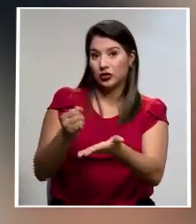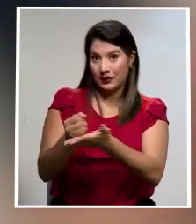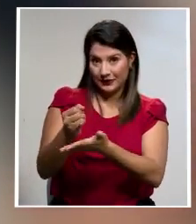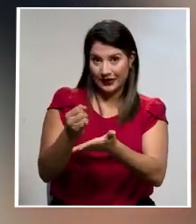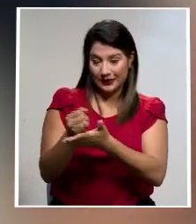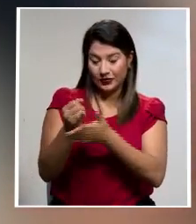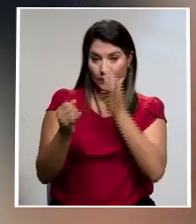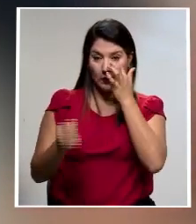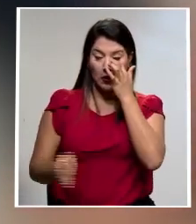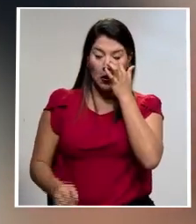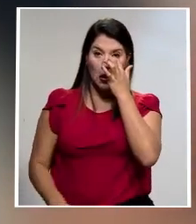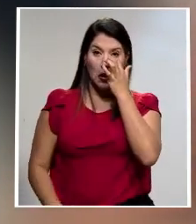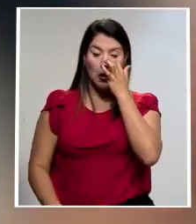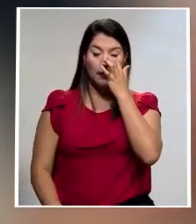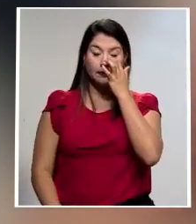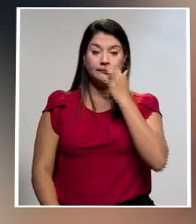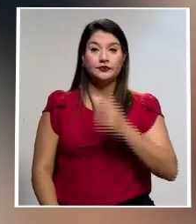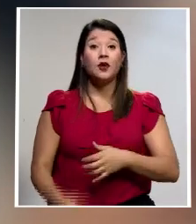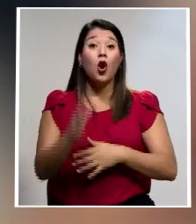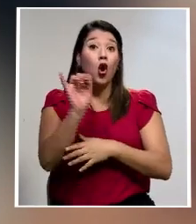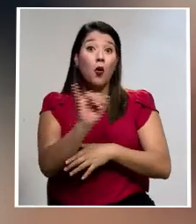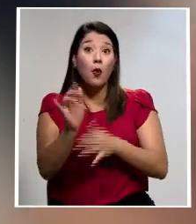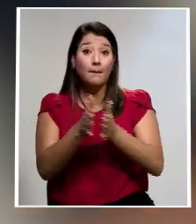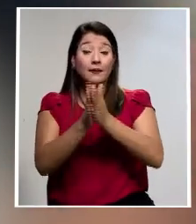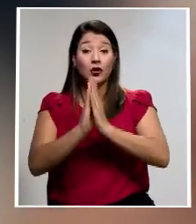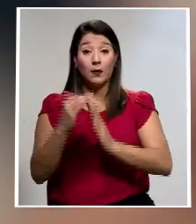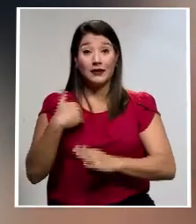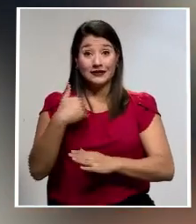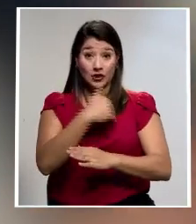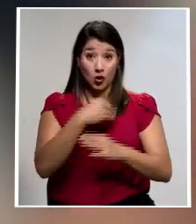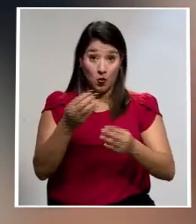que se ha pedido por el Ministerio Público y es